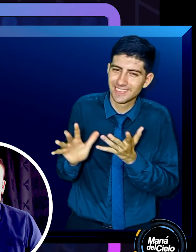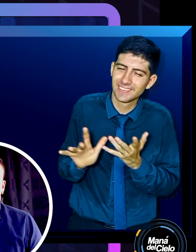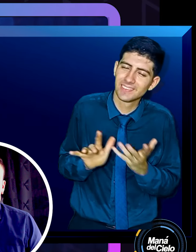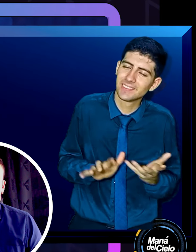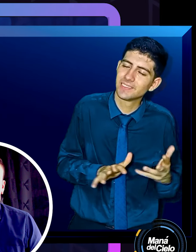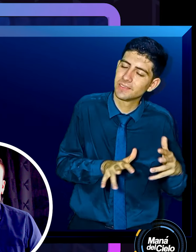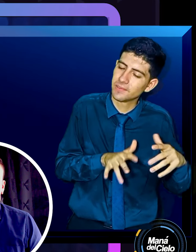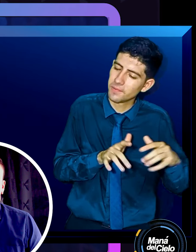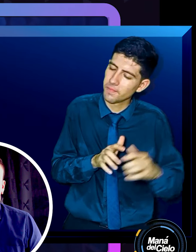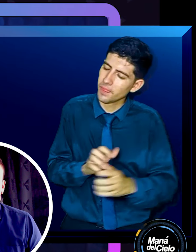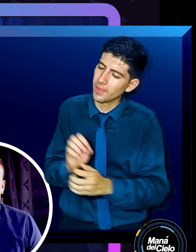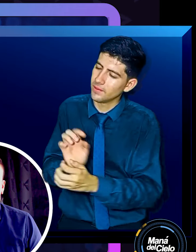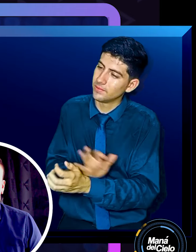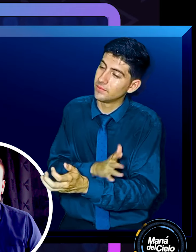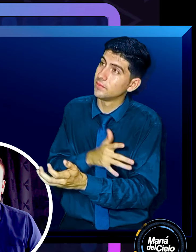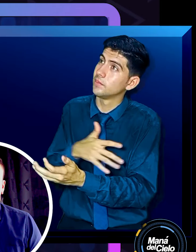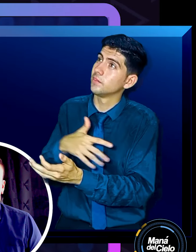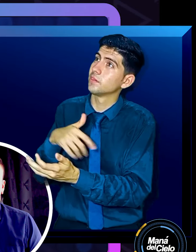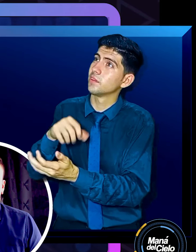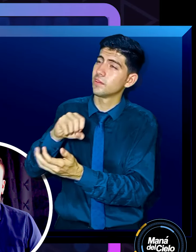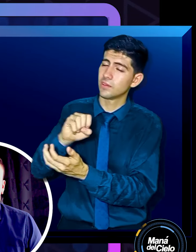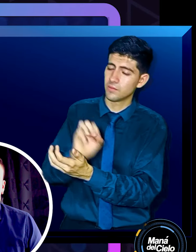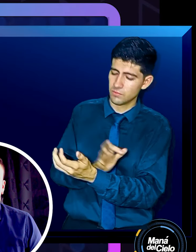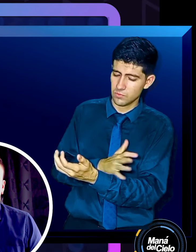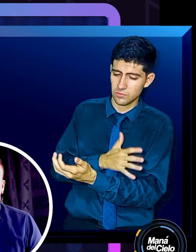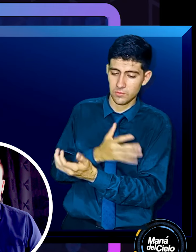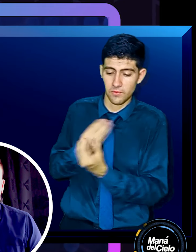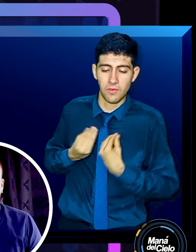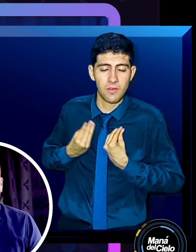morimos. Sea que